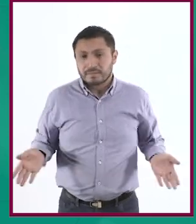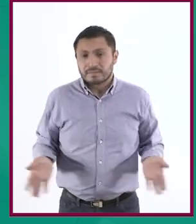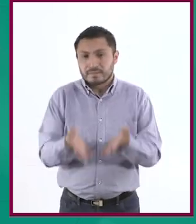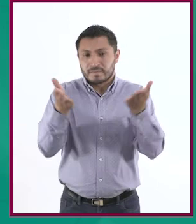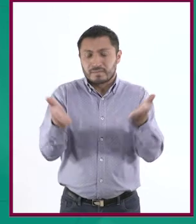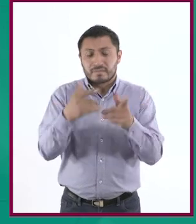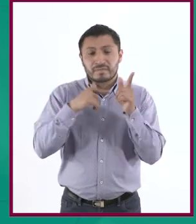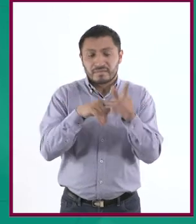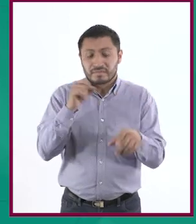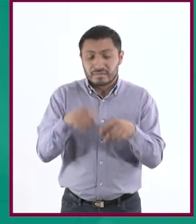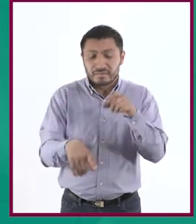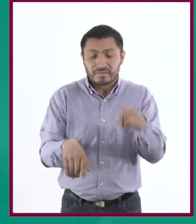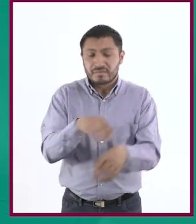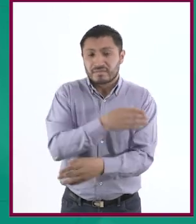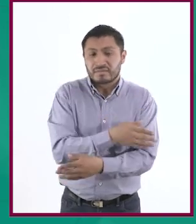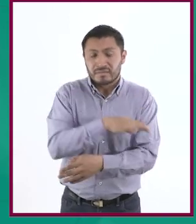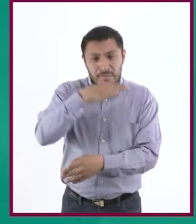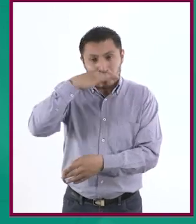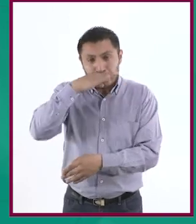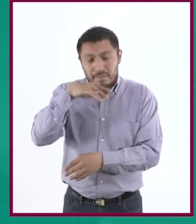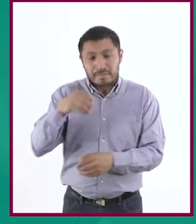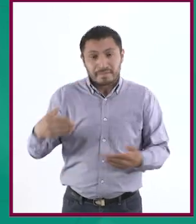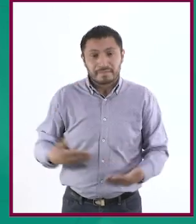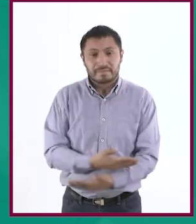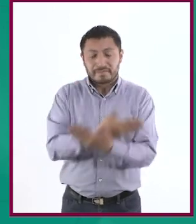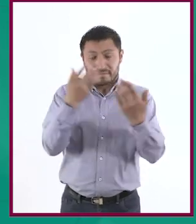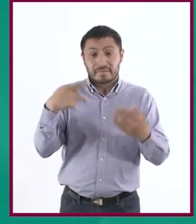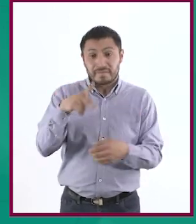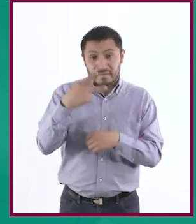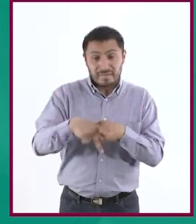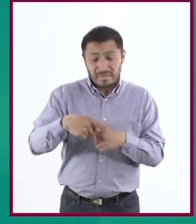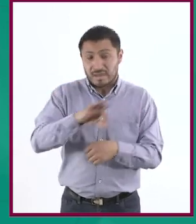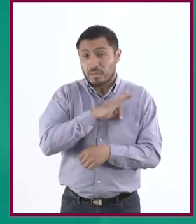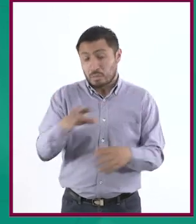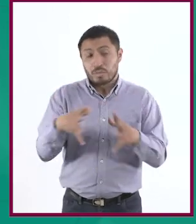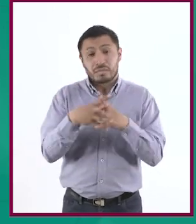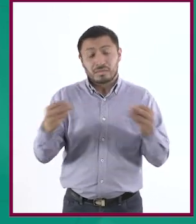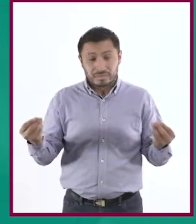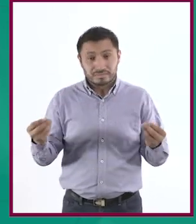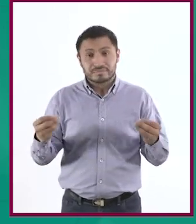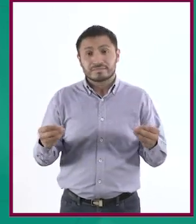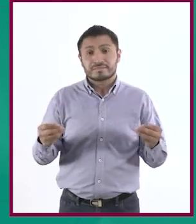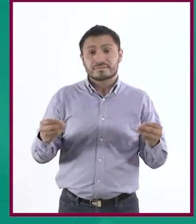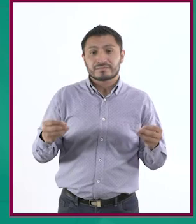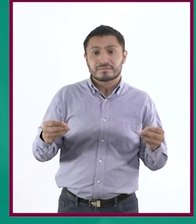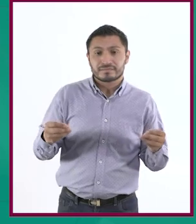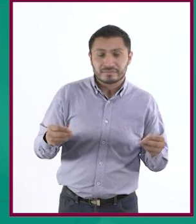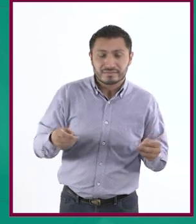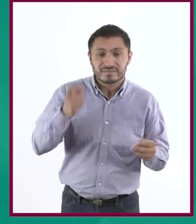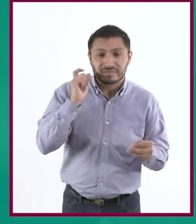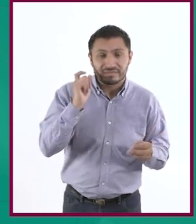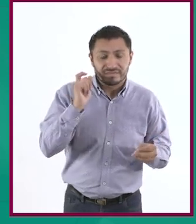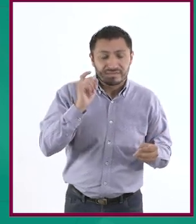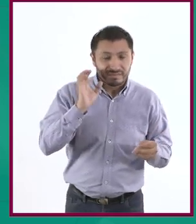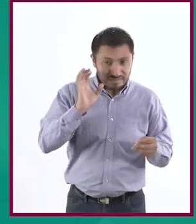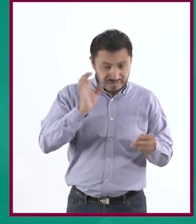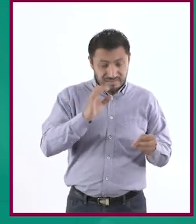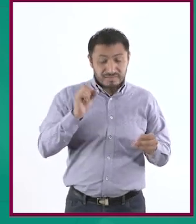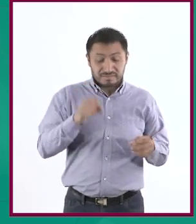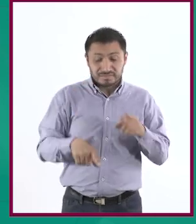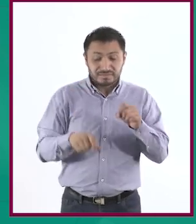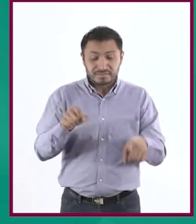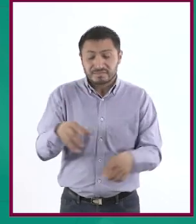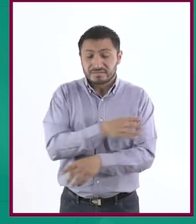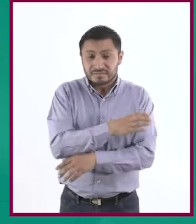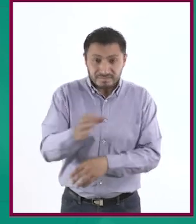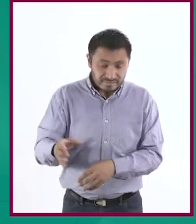sigan sembrando maíces nativos. El riesgo es que puedan desaparecer, o sea que ante la siembra generalizada, además de